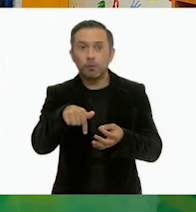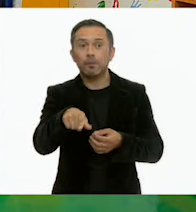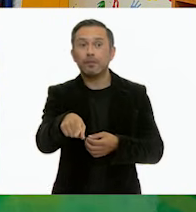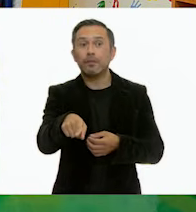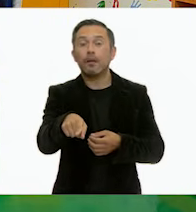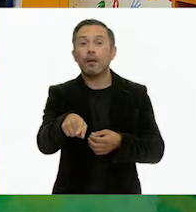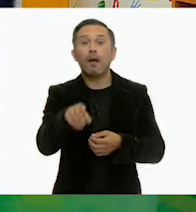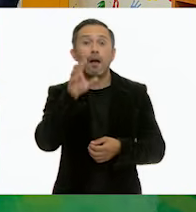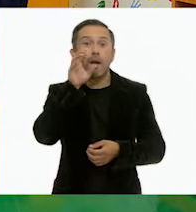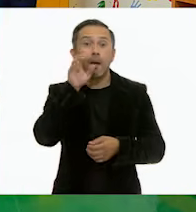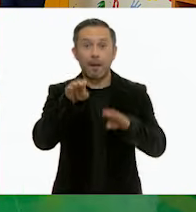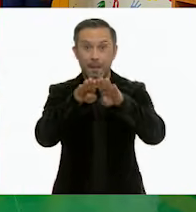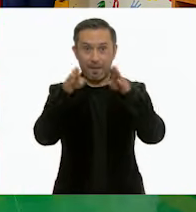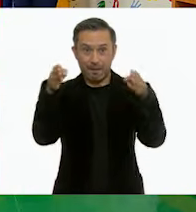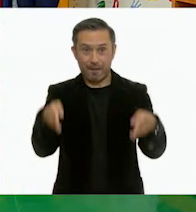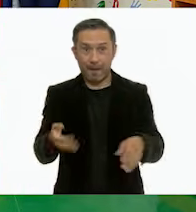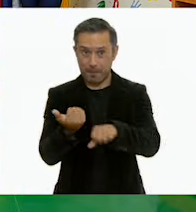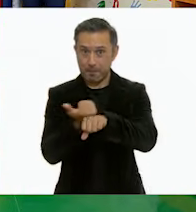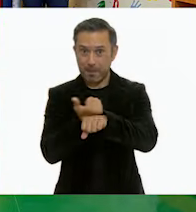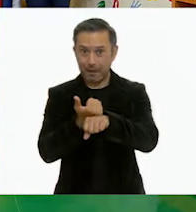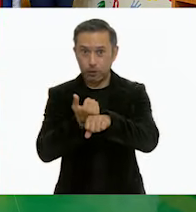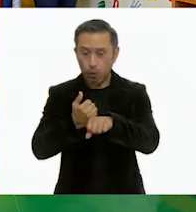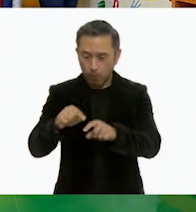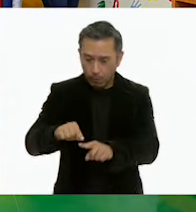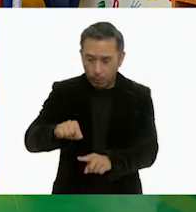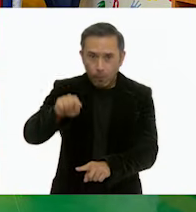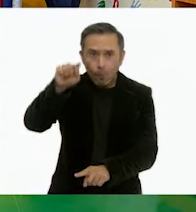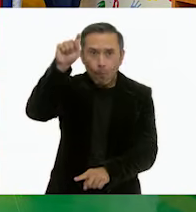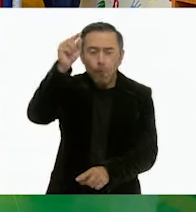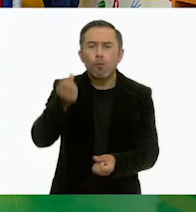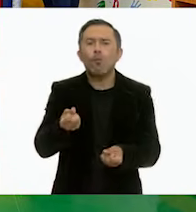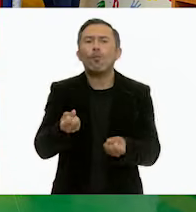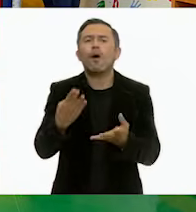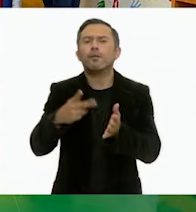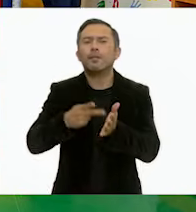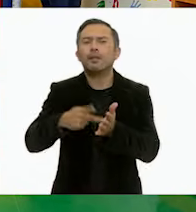mueble amarillo. Muy bien. ¿Están listas y listos?